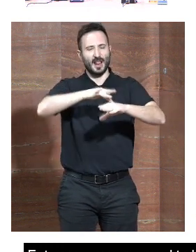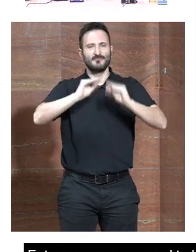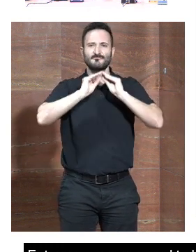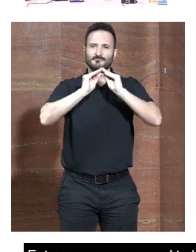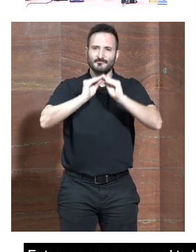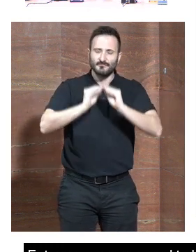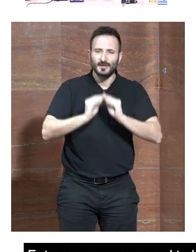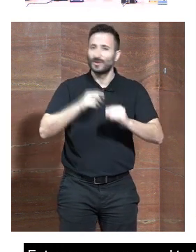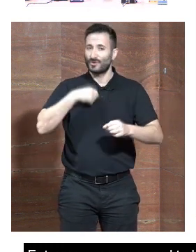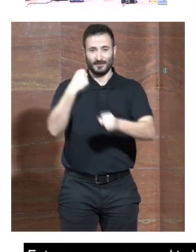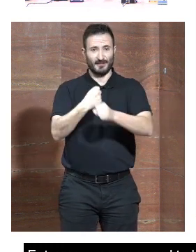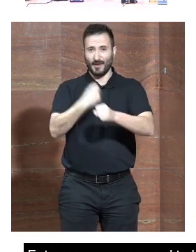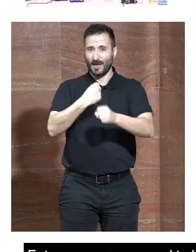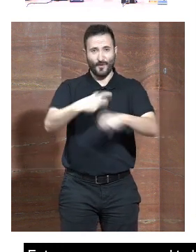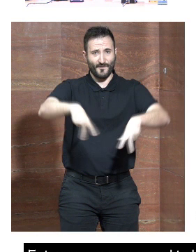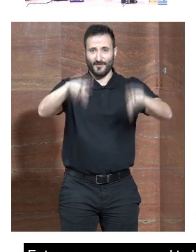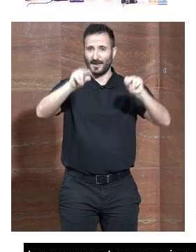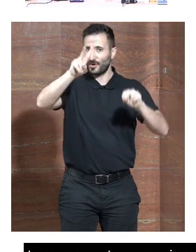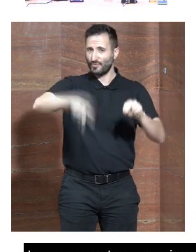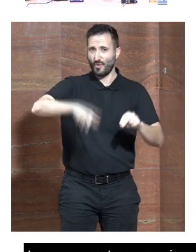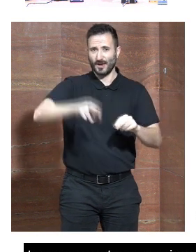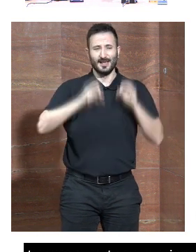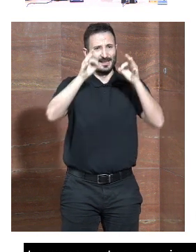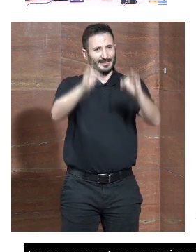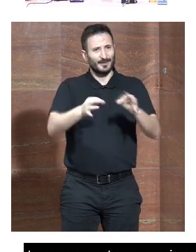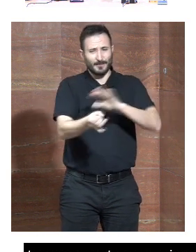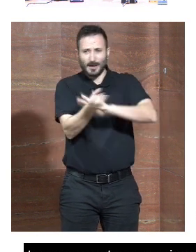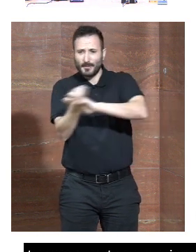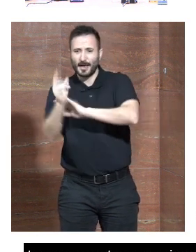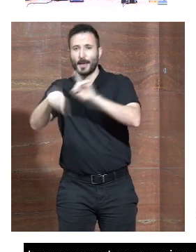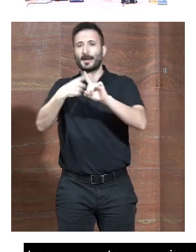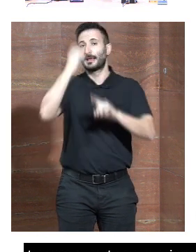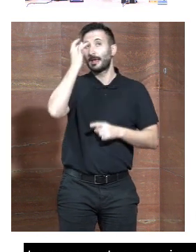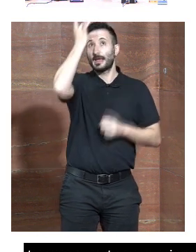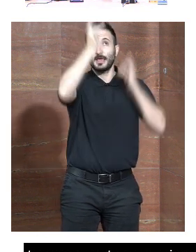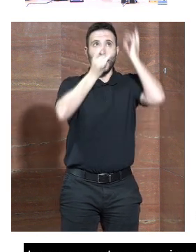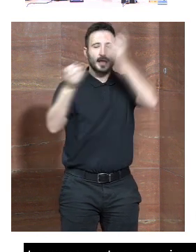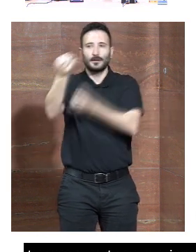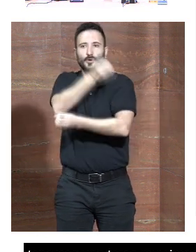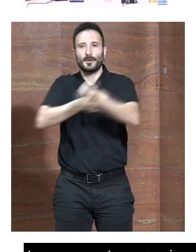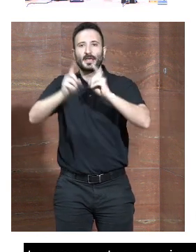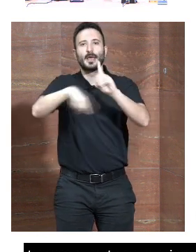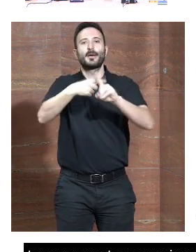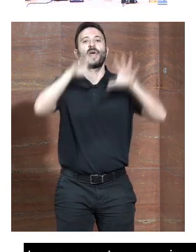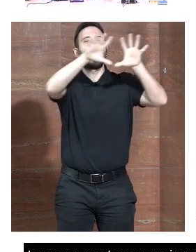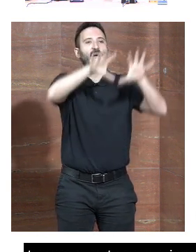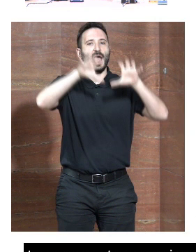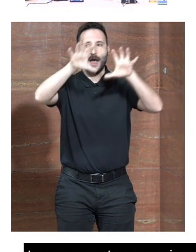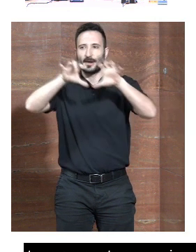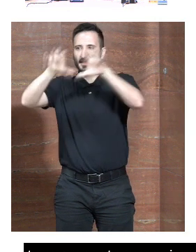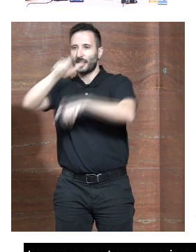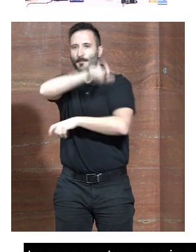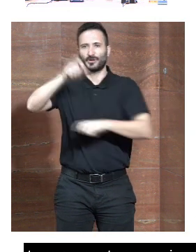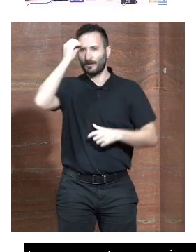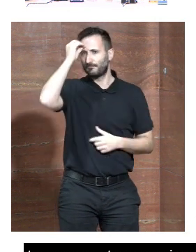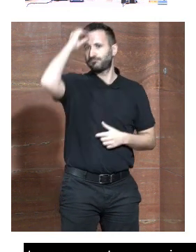se termina nunca, y yo no sé todo, soy un mero. O sea, yo he venido aquí a compartir ideas, pero sobre todo a aprender. Aprender de los que saben de